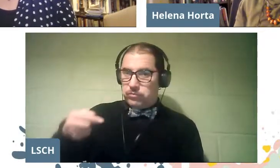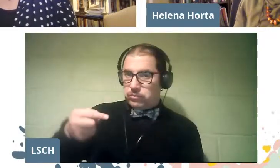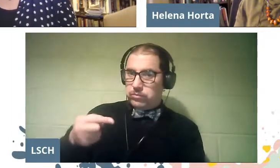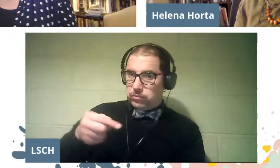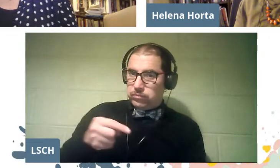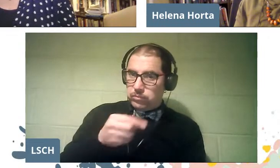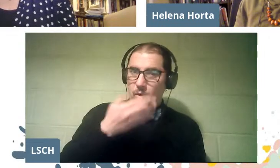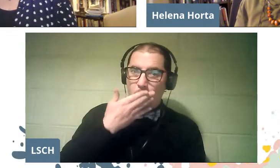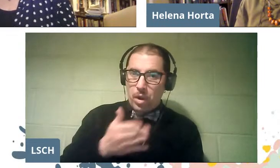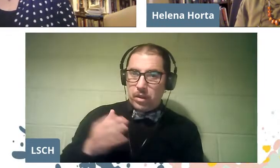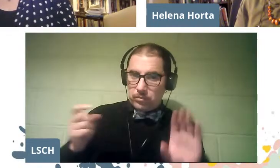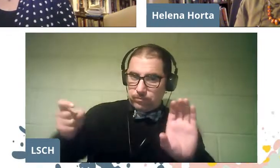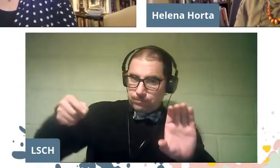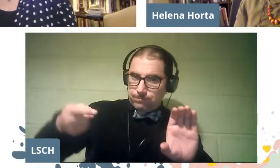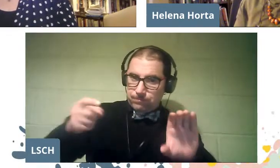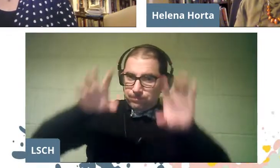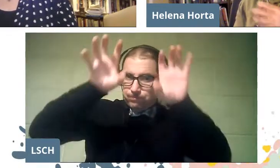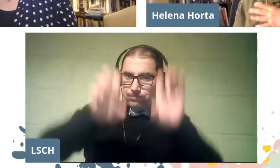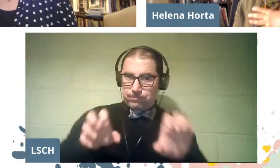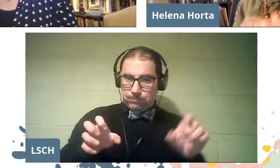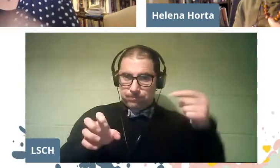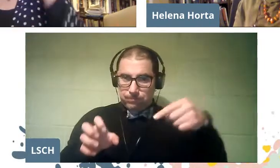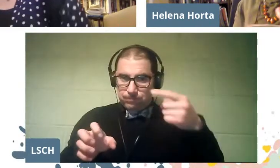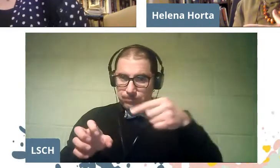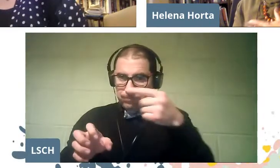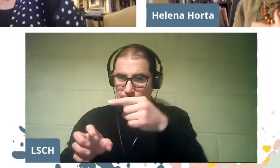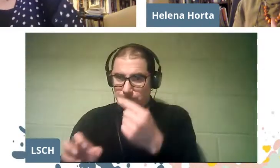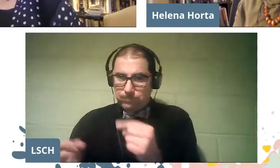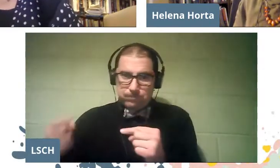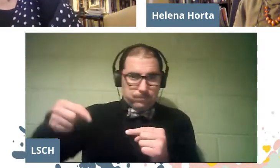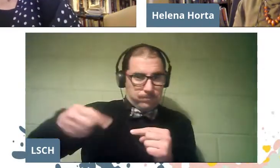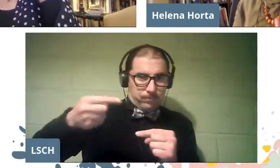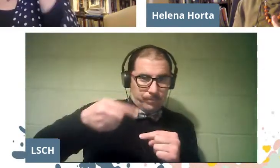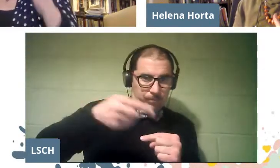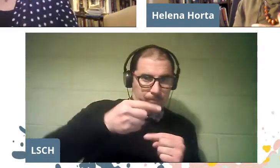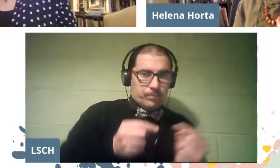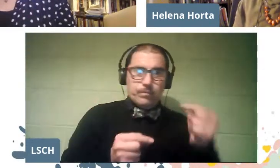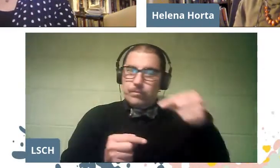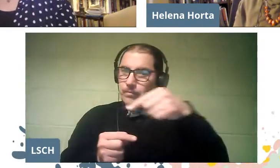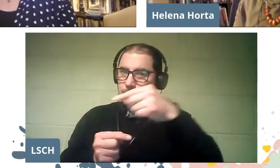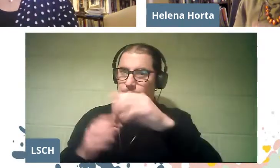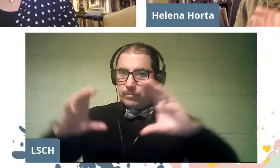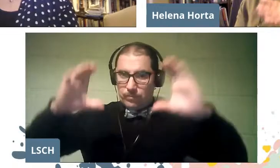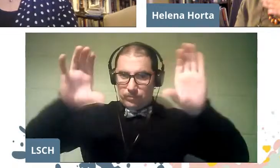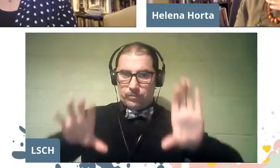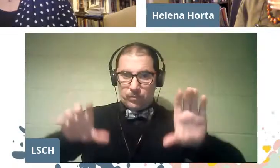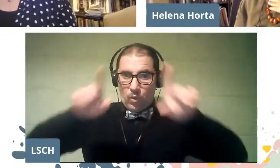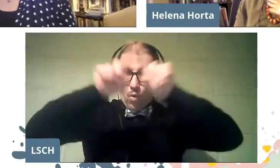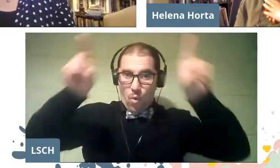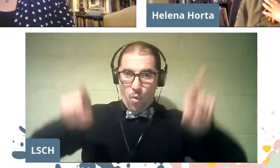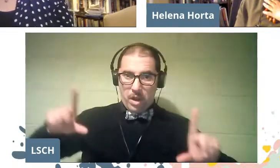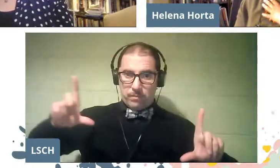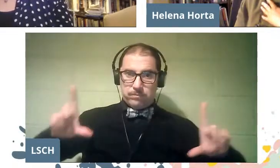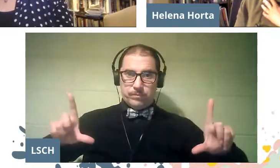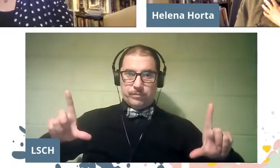cuando estaba tejiendo a telar, porque cada una de estas piezas se teje de una sola pieza,